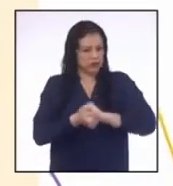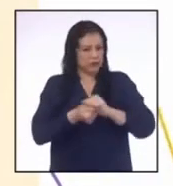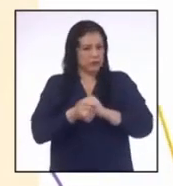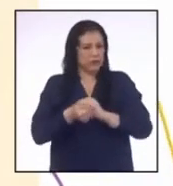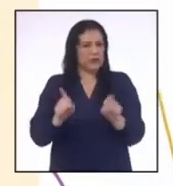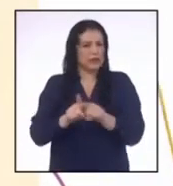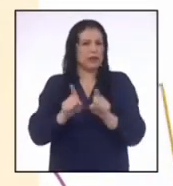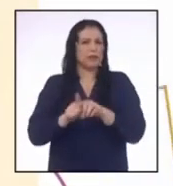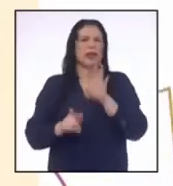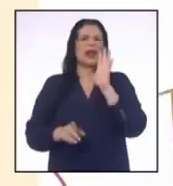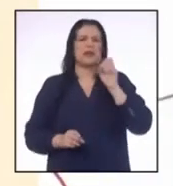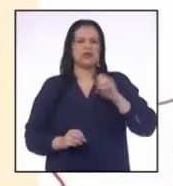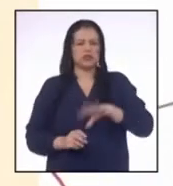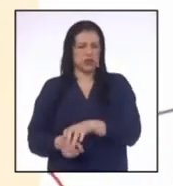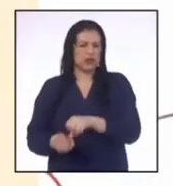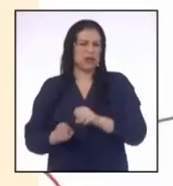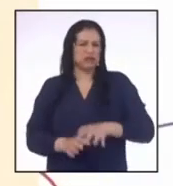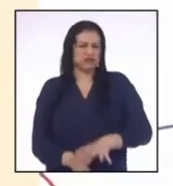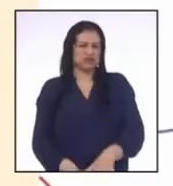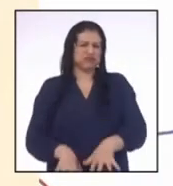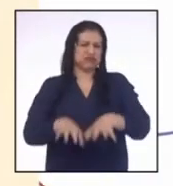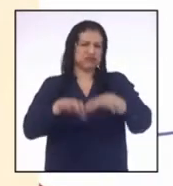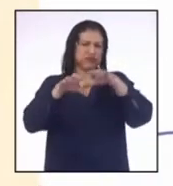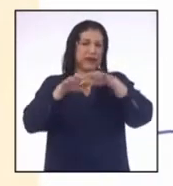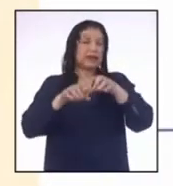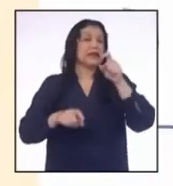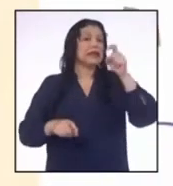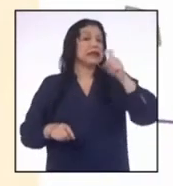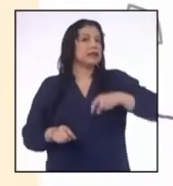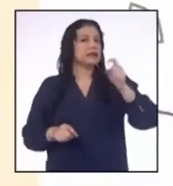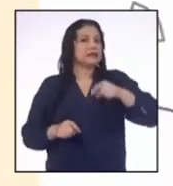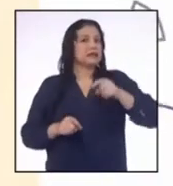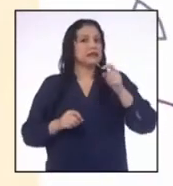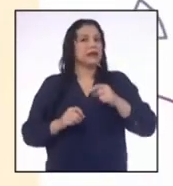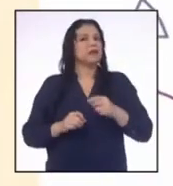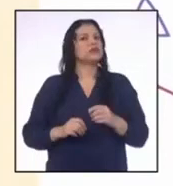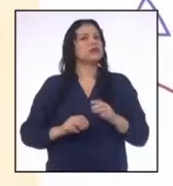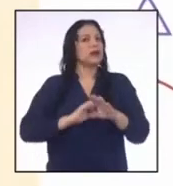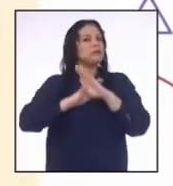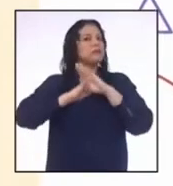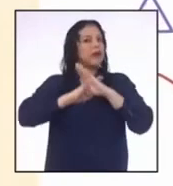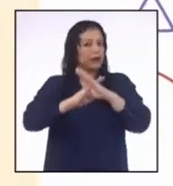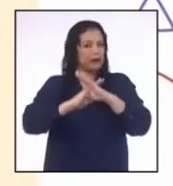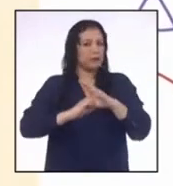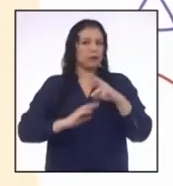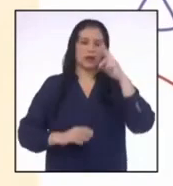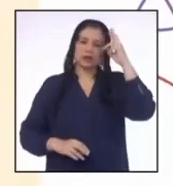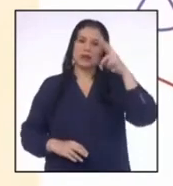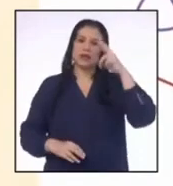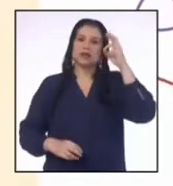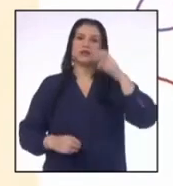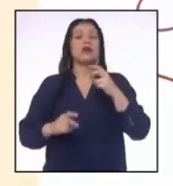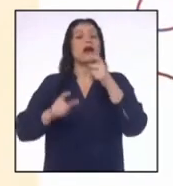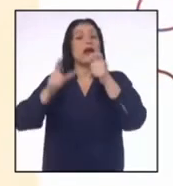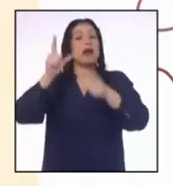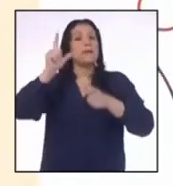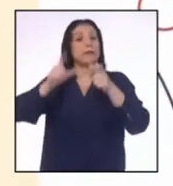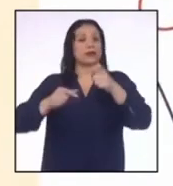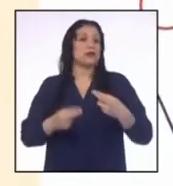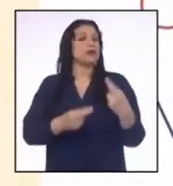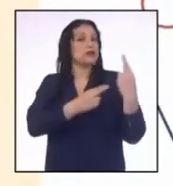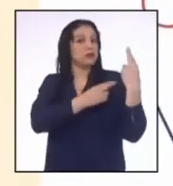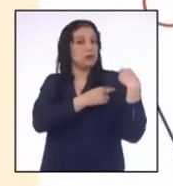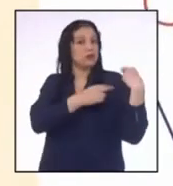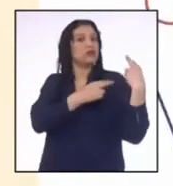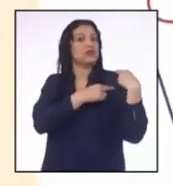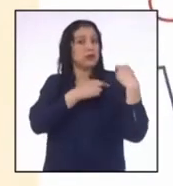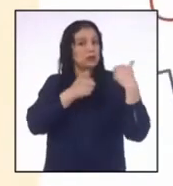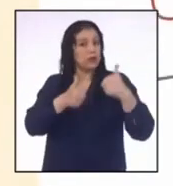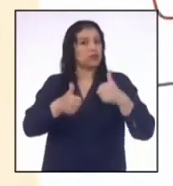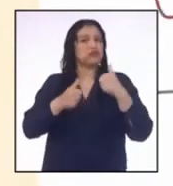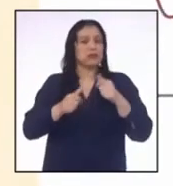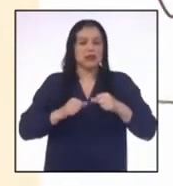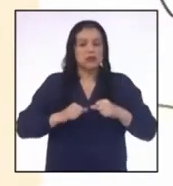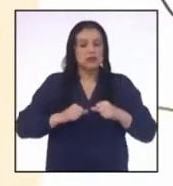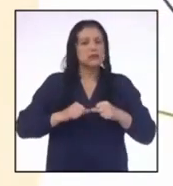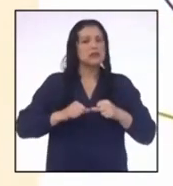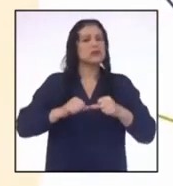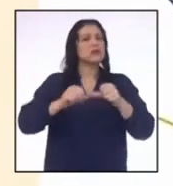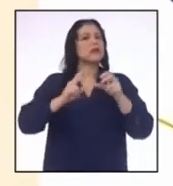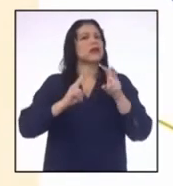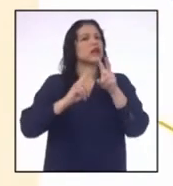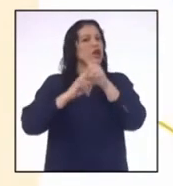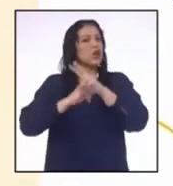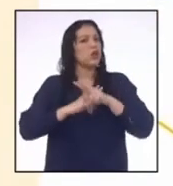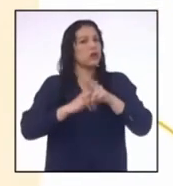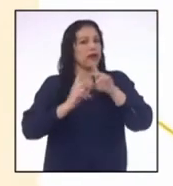y la basura acumulada. Es necesario que frenemos estas malas acciones. Por eso el papel de la población de la localidad es muy importante en la conservación